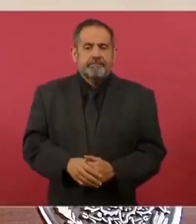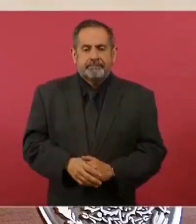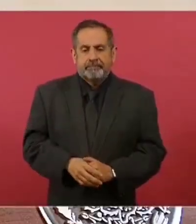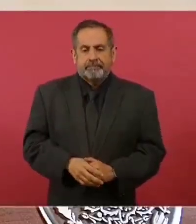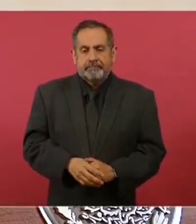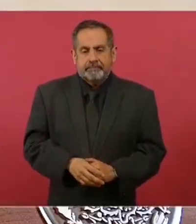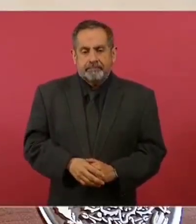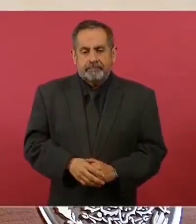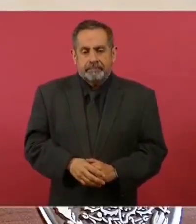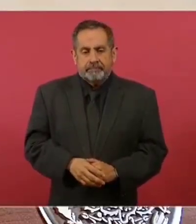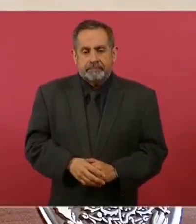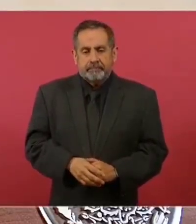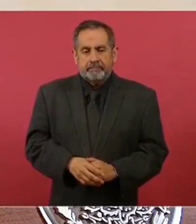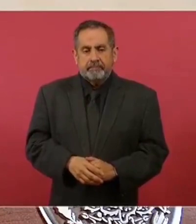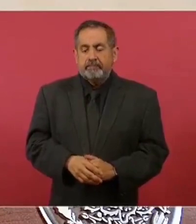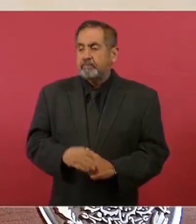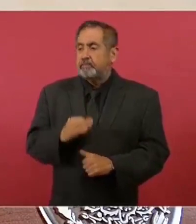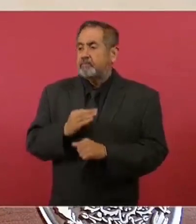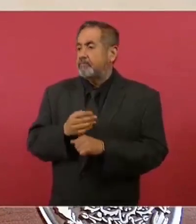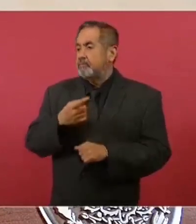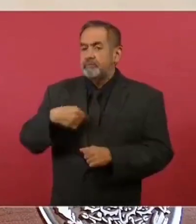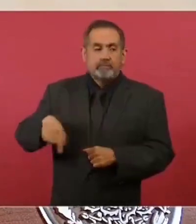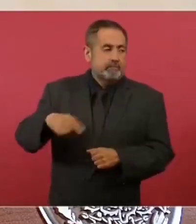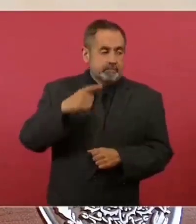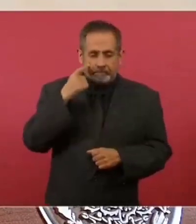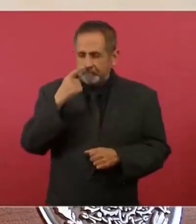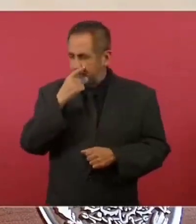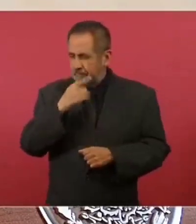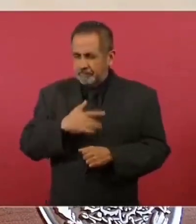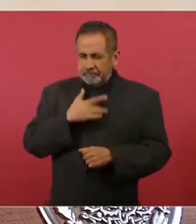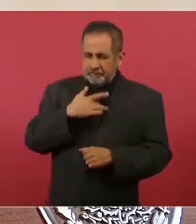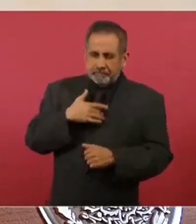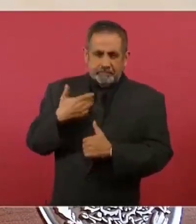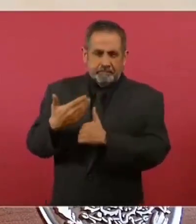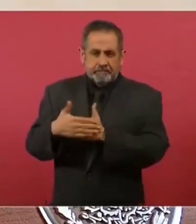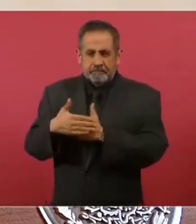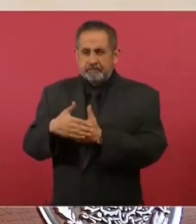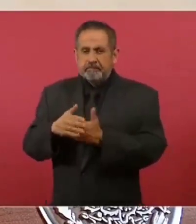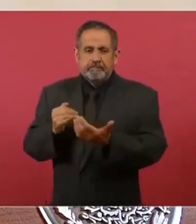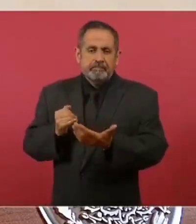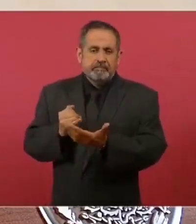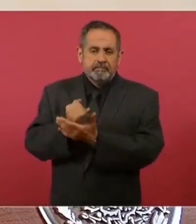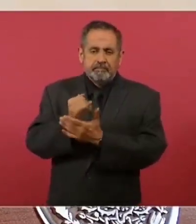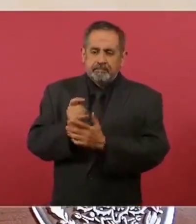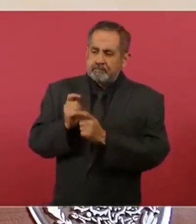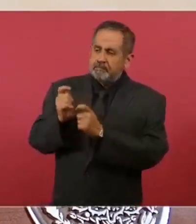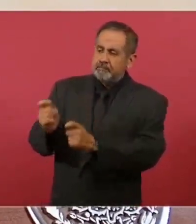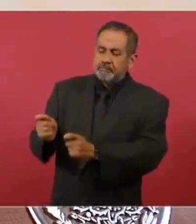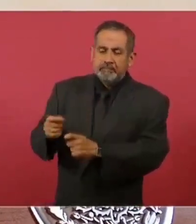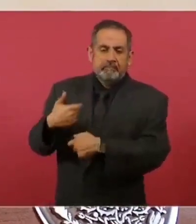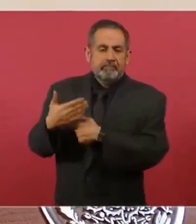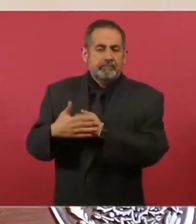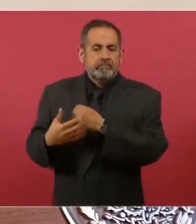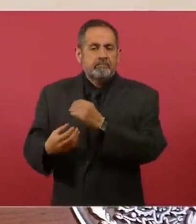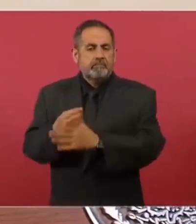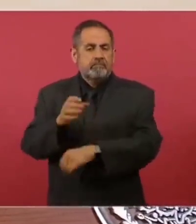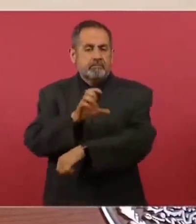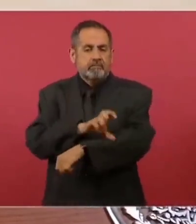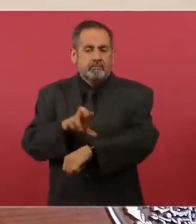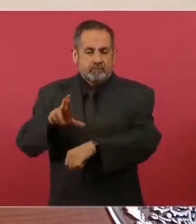en que se está decidiendo o se va a decidir sobre quién va a ser coordinador o coordinadora